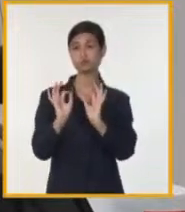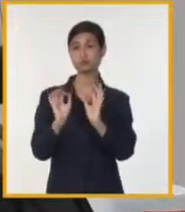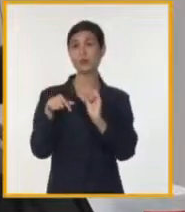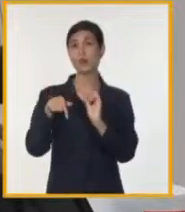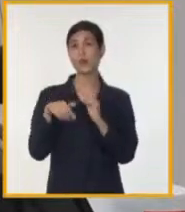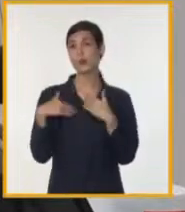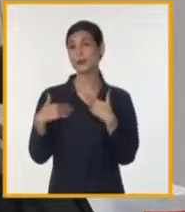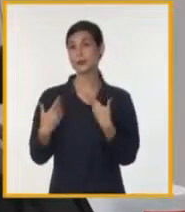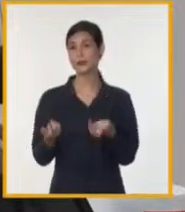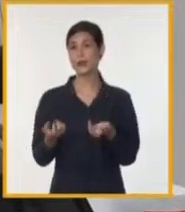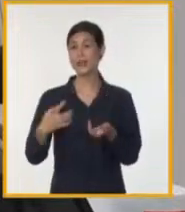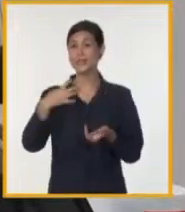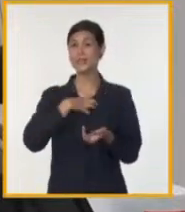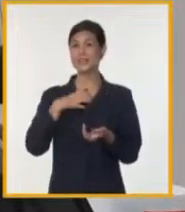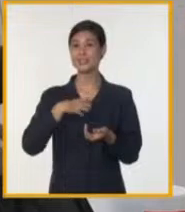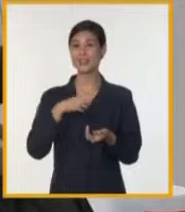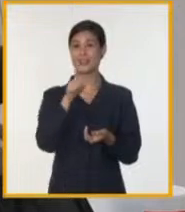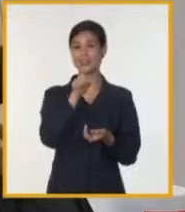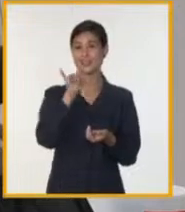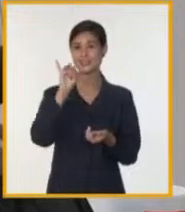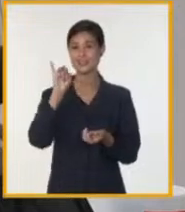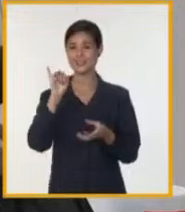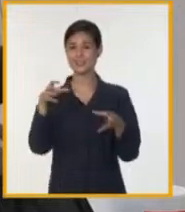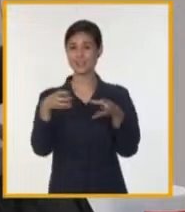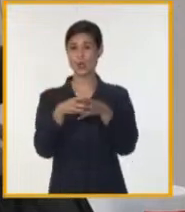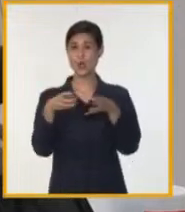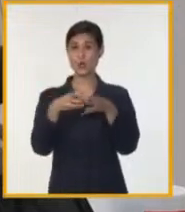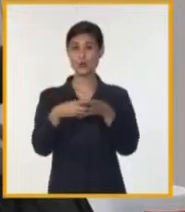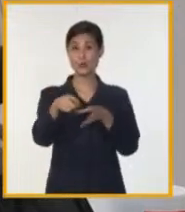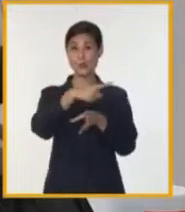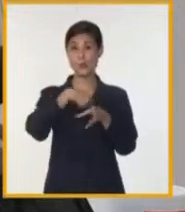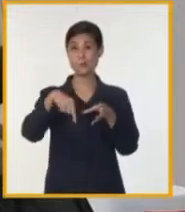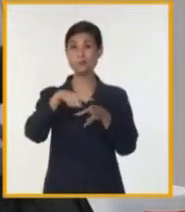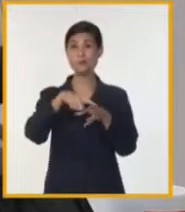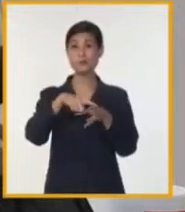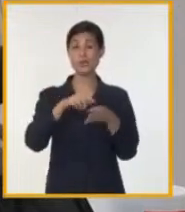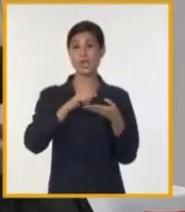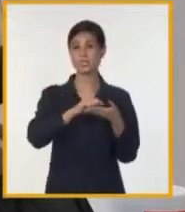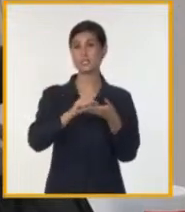conta con 17 unidades productivas, de ellas